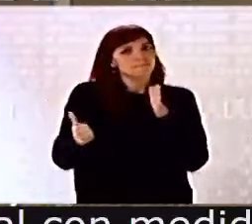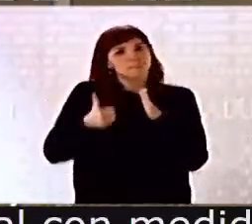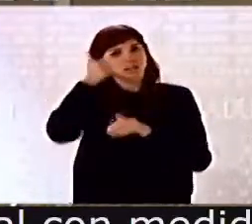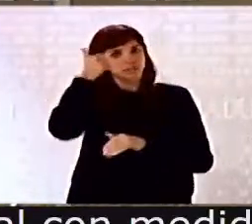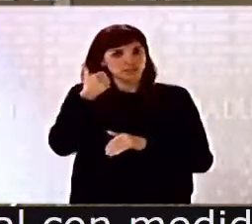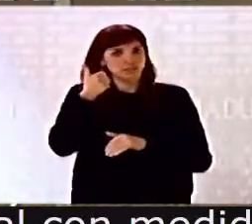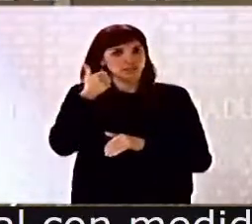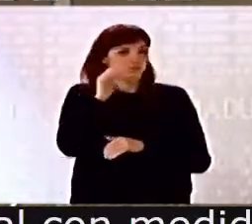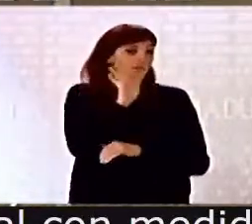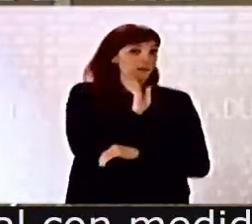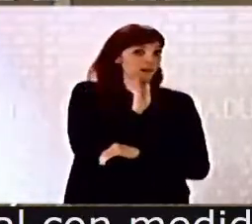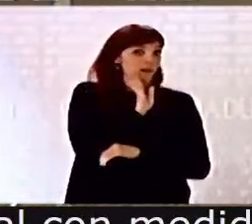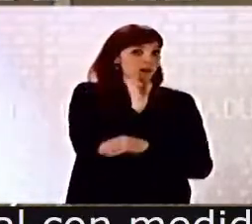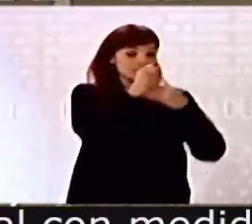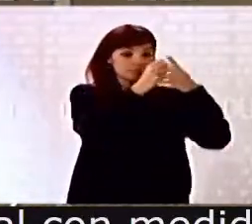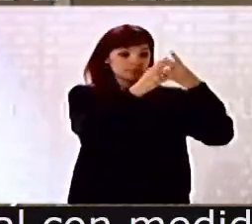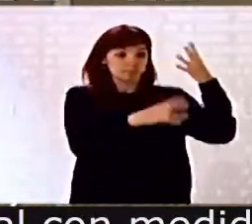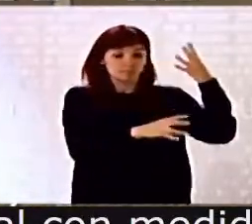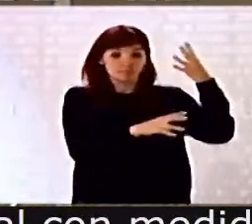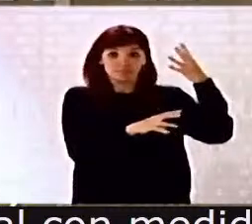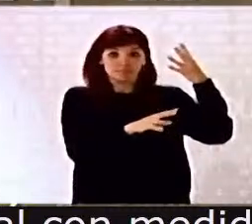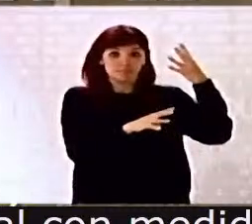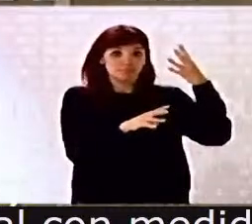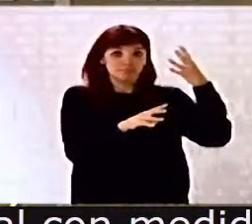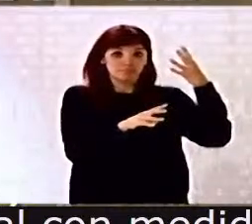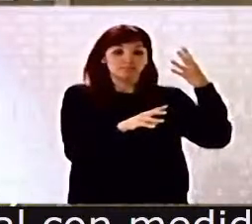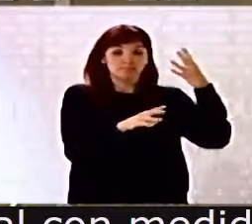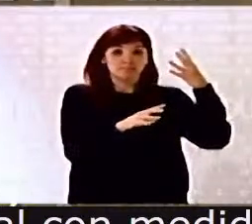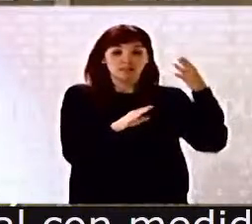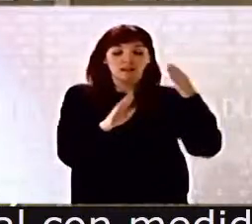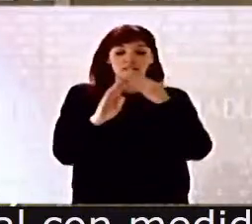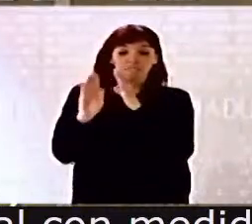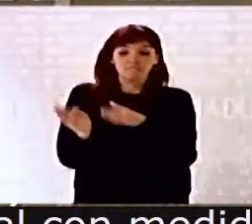que las de las fases anteriores.